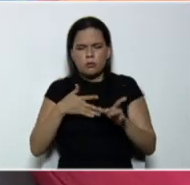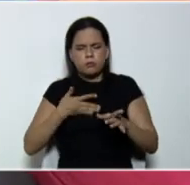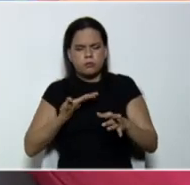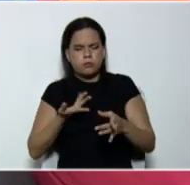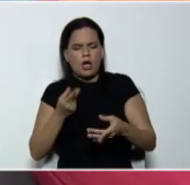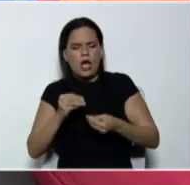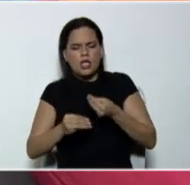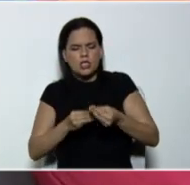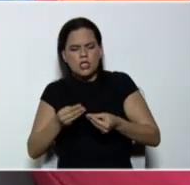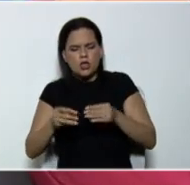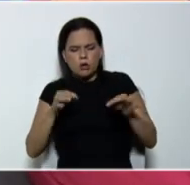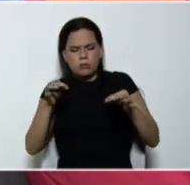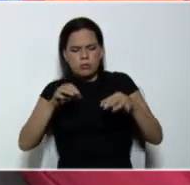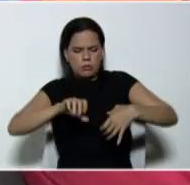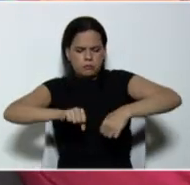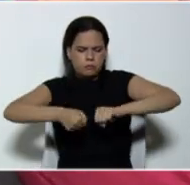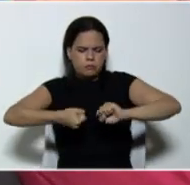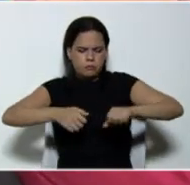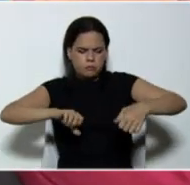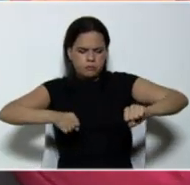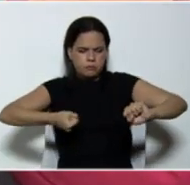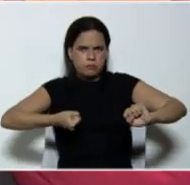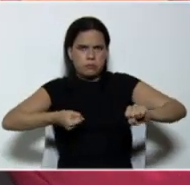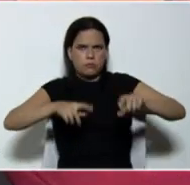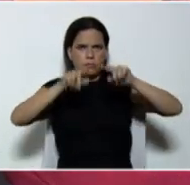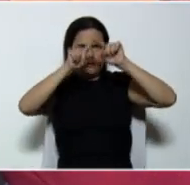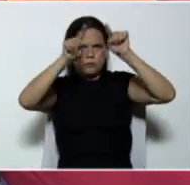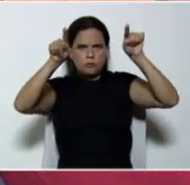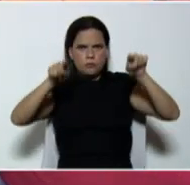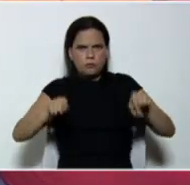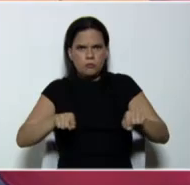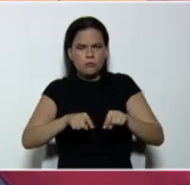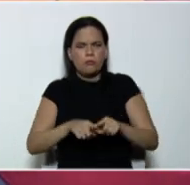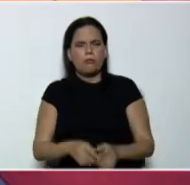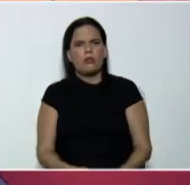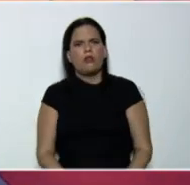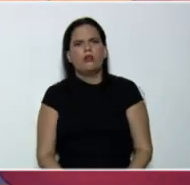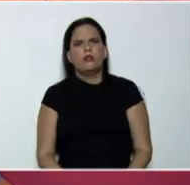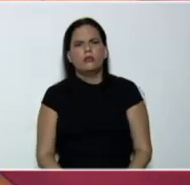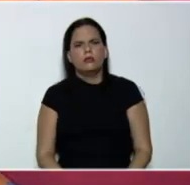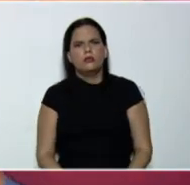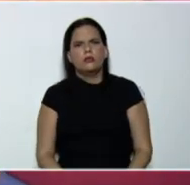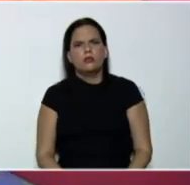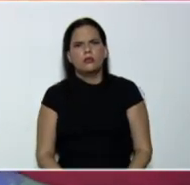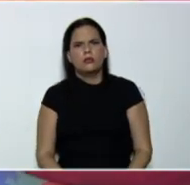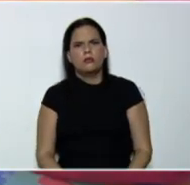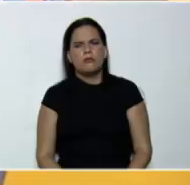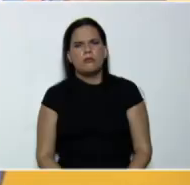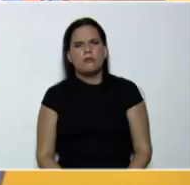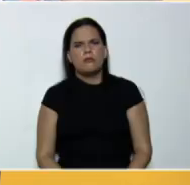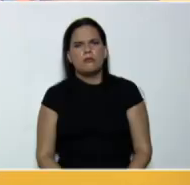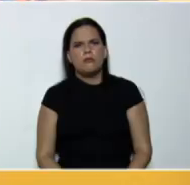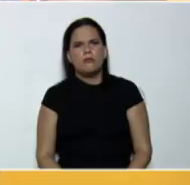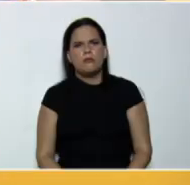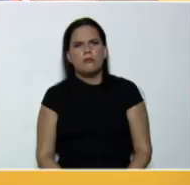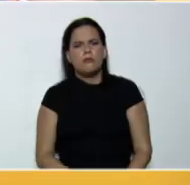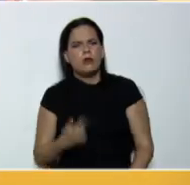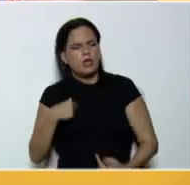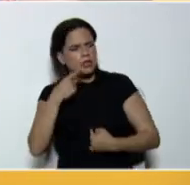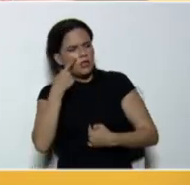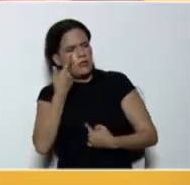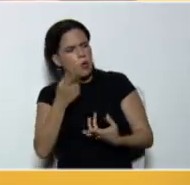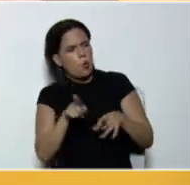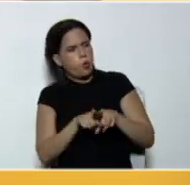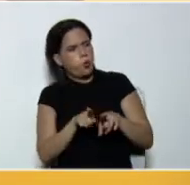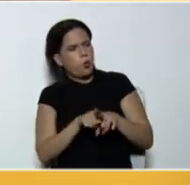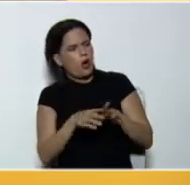entorchado. ¿Ven acá? Para colocarlo en el borde y hacer que se vea como un